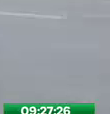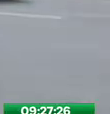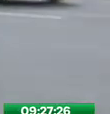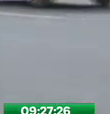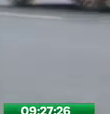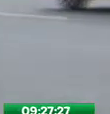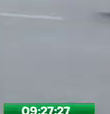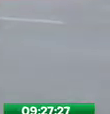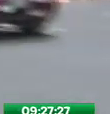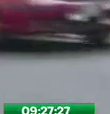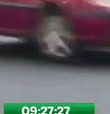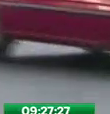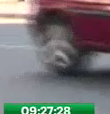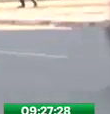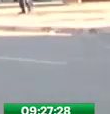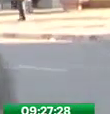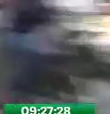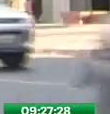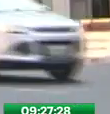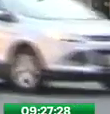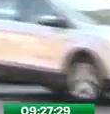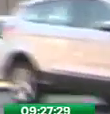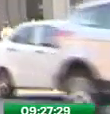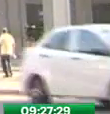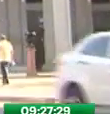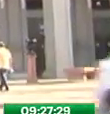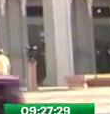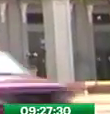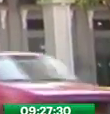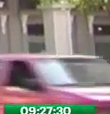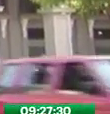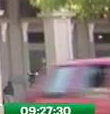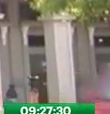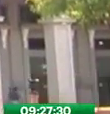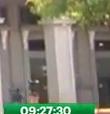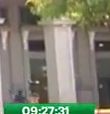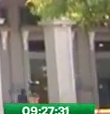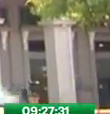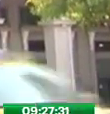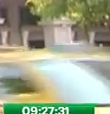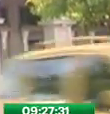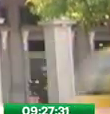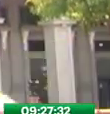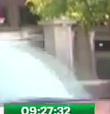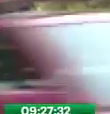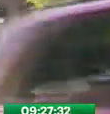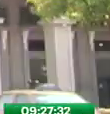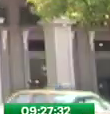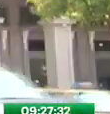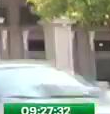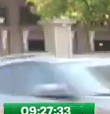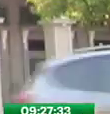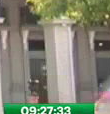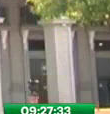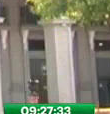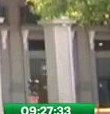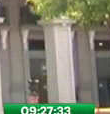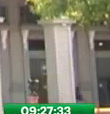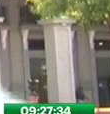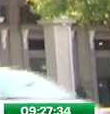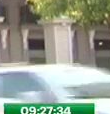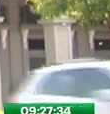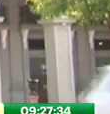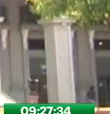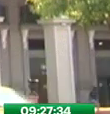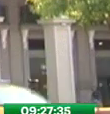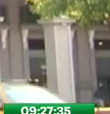momento además el municipio tendrá la primera dirección de las mujeres que según la alcaldesa cynthia viteri estará operativa dentro de aproximadamente